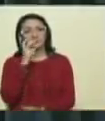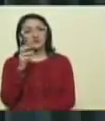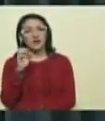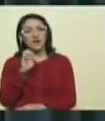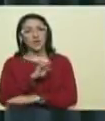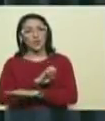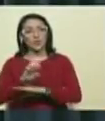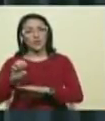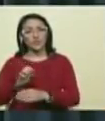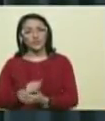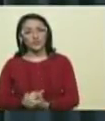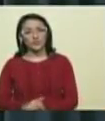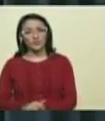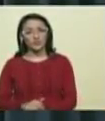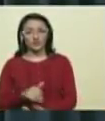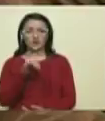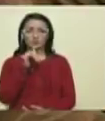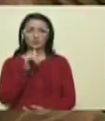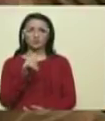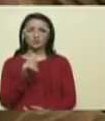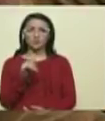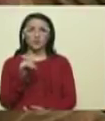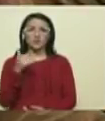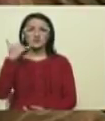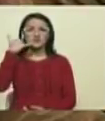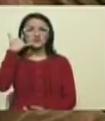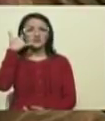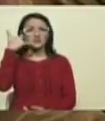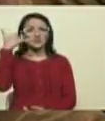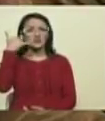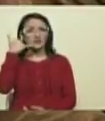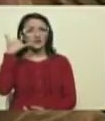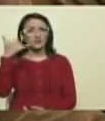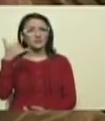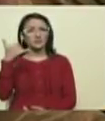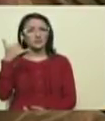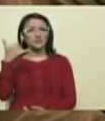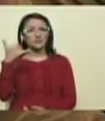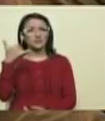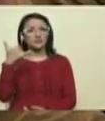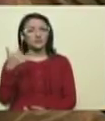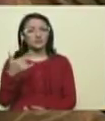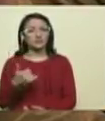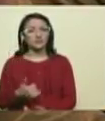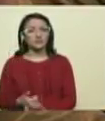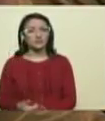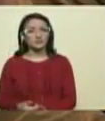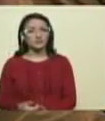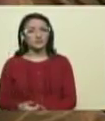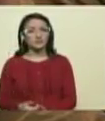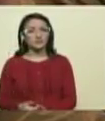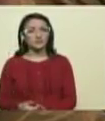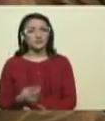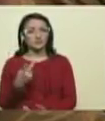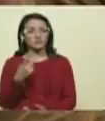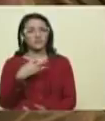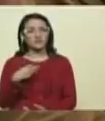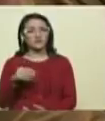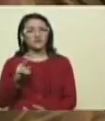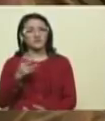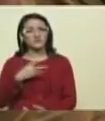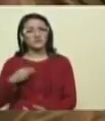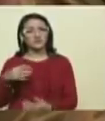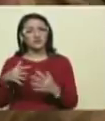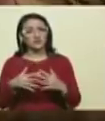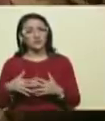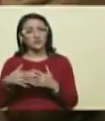E incluso se anunció que hubo una llamada telefónica donde ambos mandatarios, en este caso el vicepresidente de